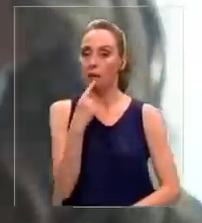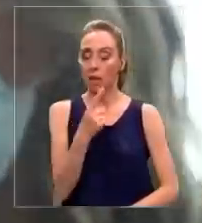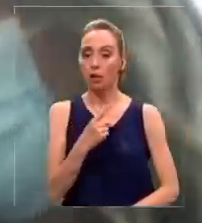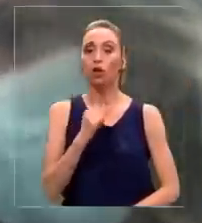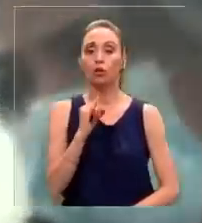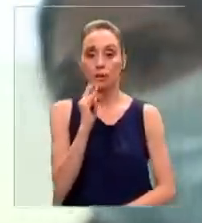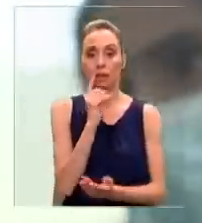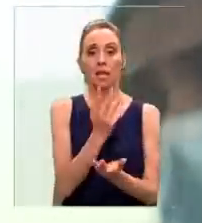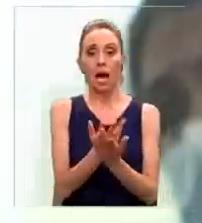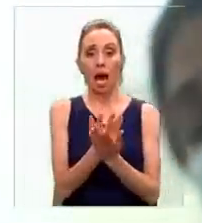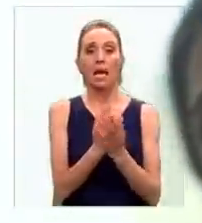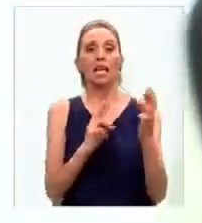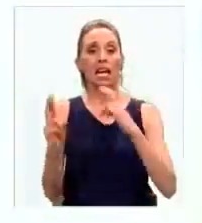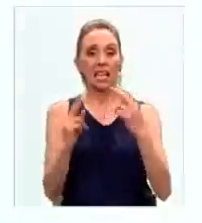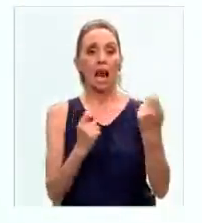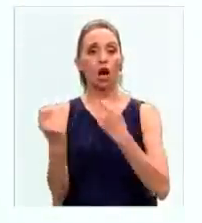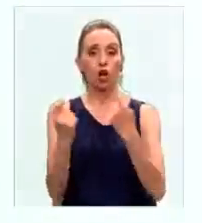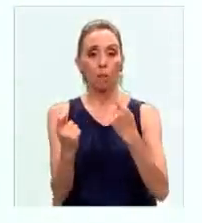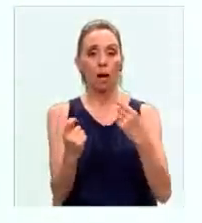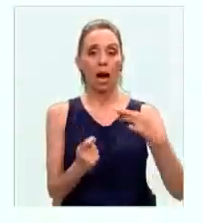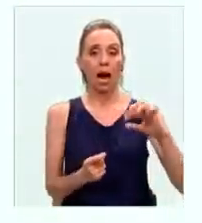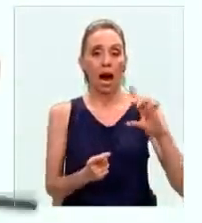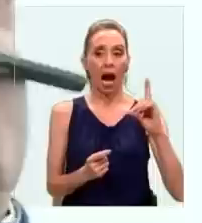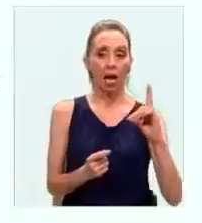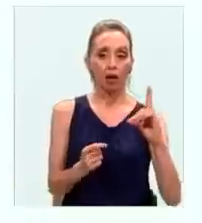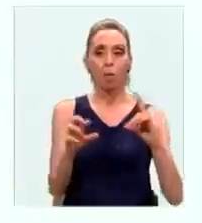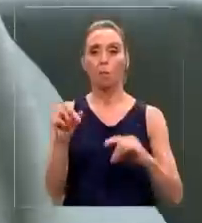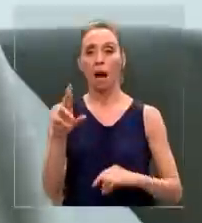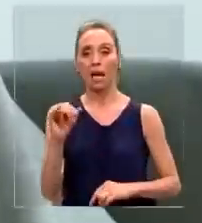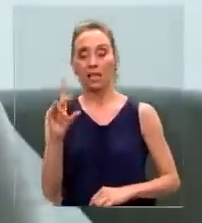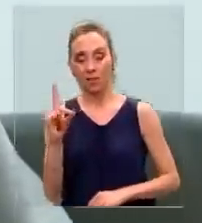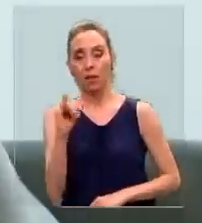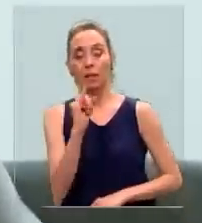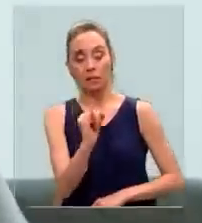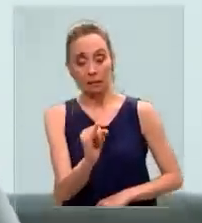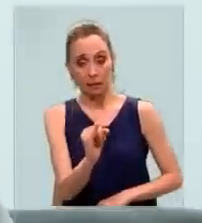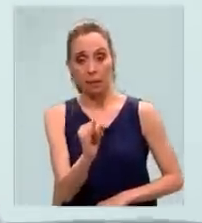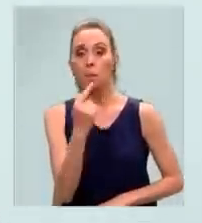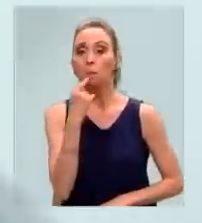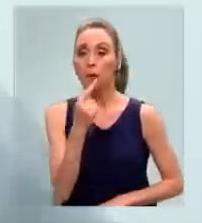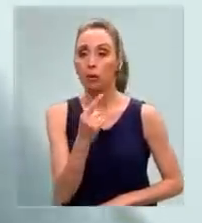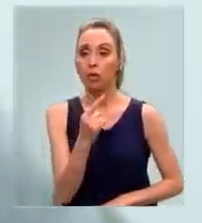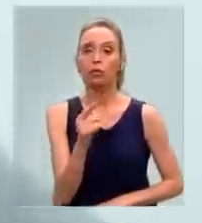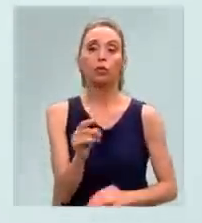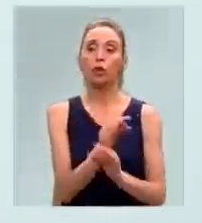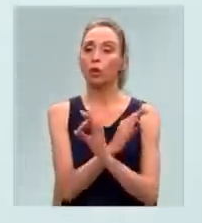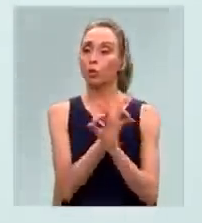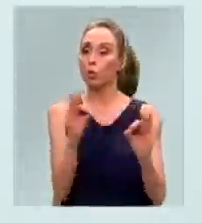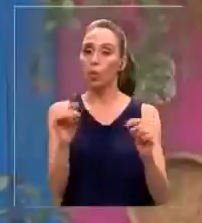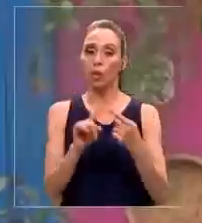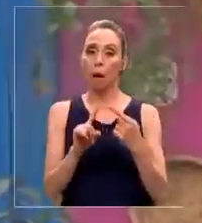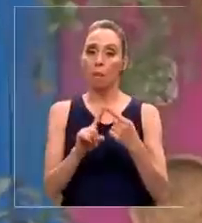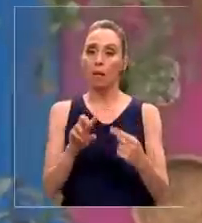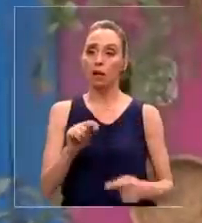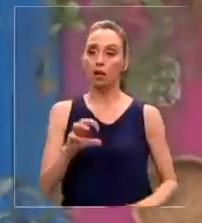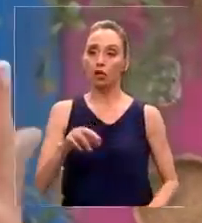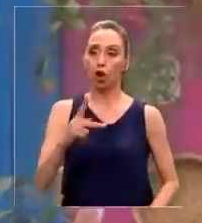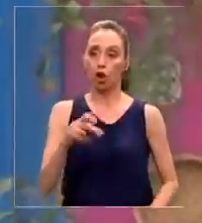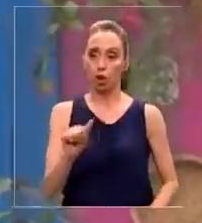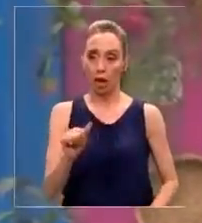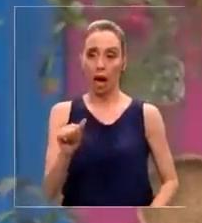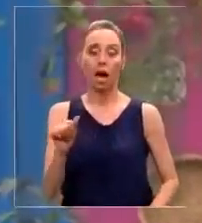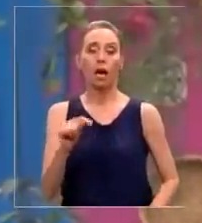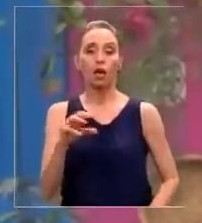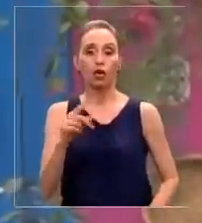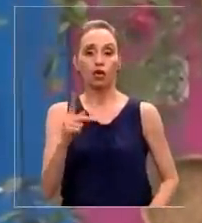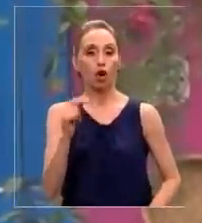sí existe una relación comercial entre Harold Vilches y Paribet, pero aseguró que en ella nunca participó Tonka Tomisic. Señora